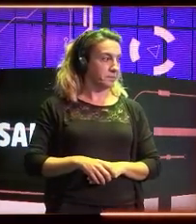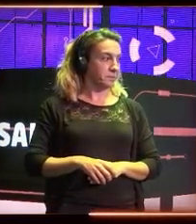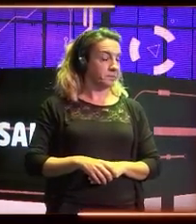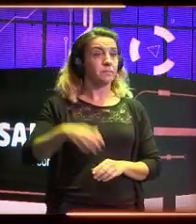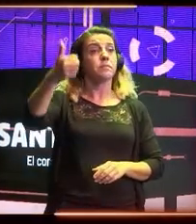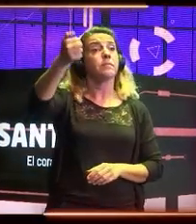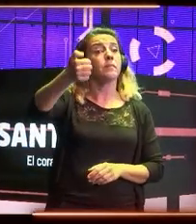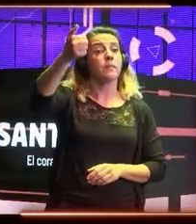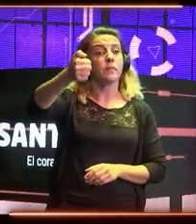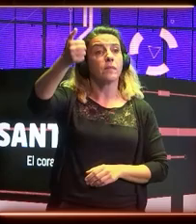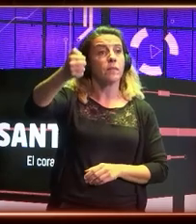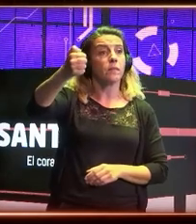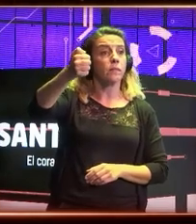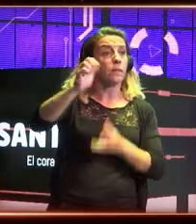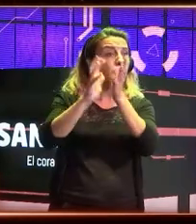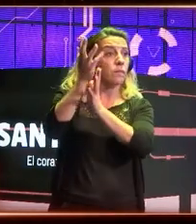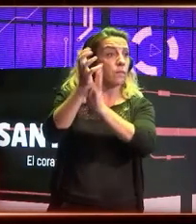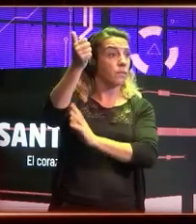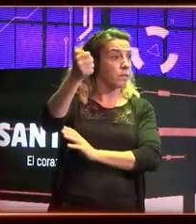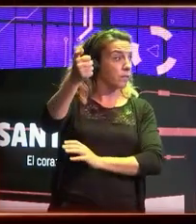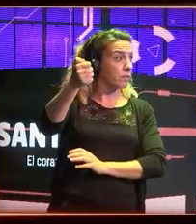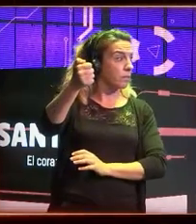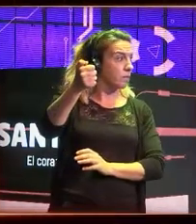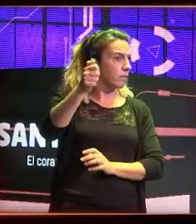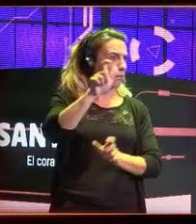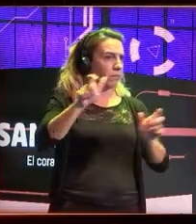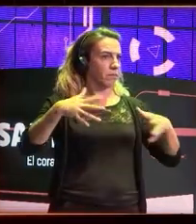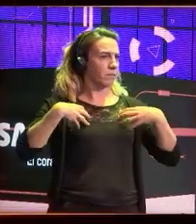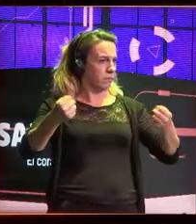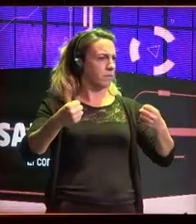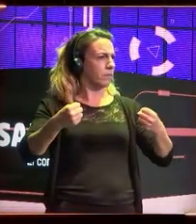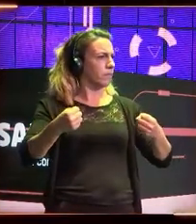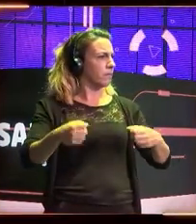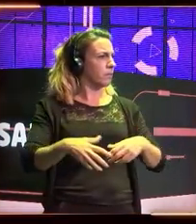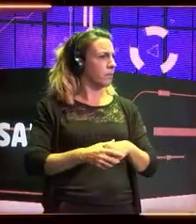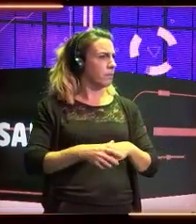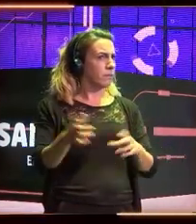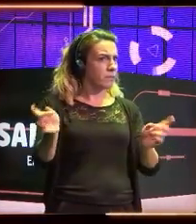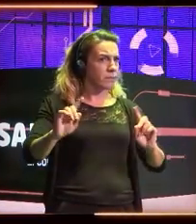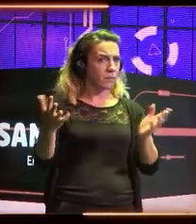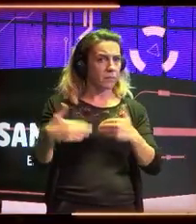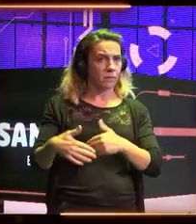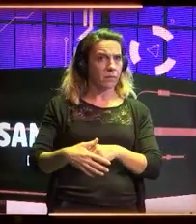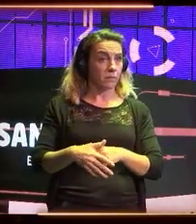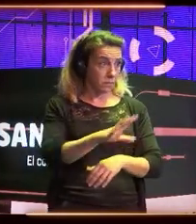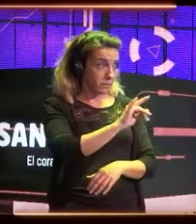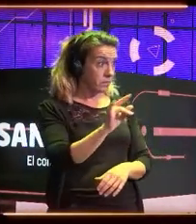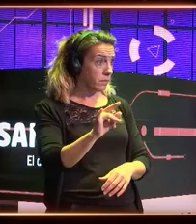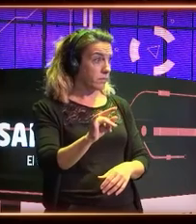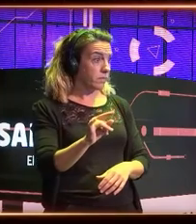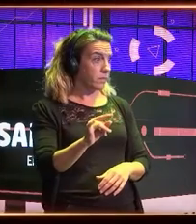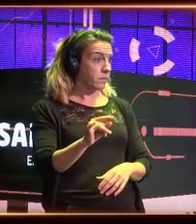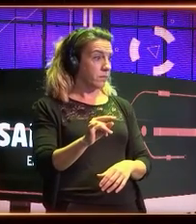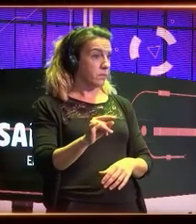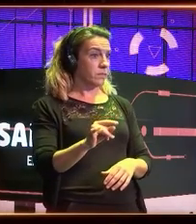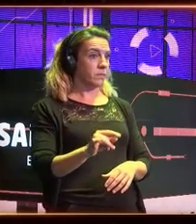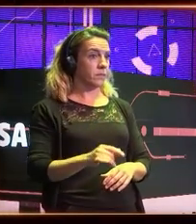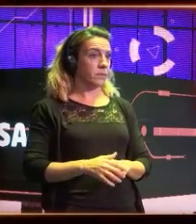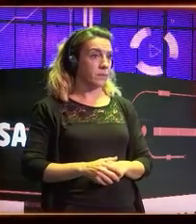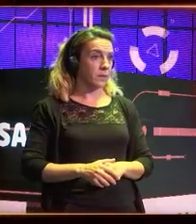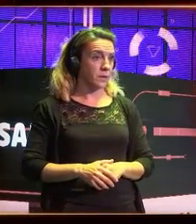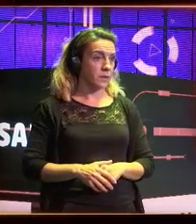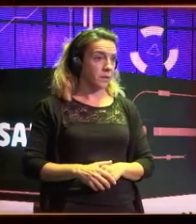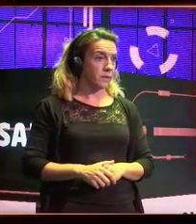encendedor alguien tiene un encendedor por ahí qué gente más sana No sí a